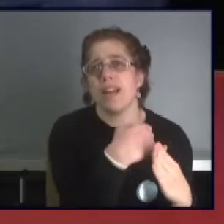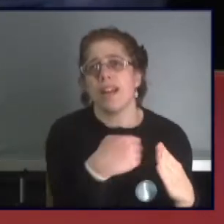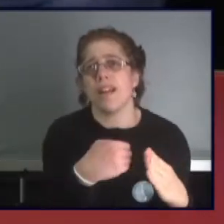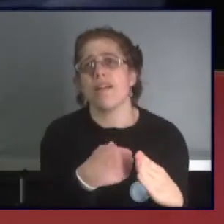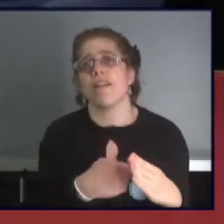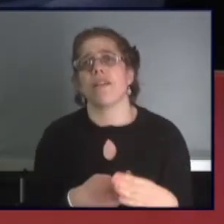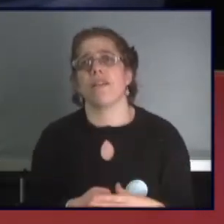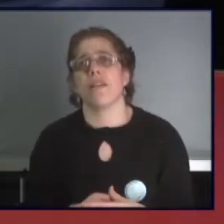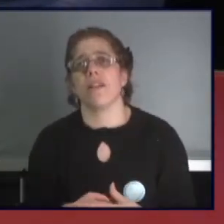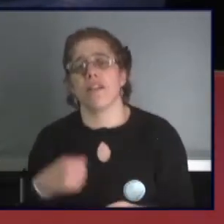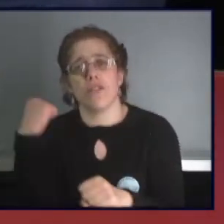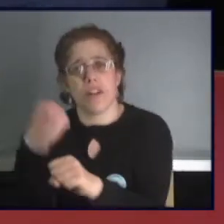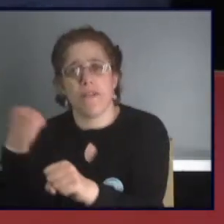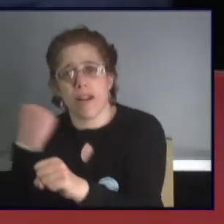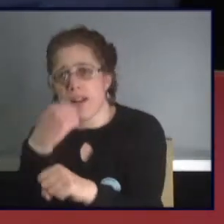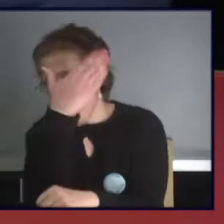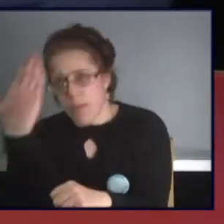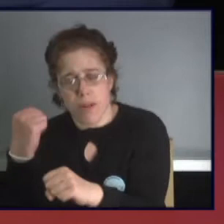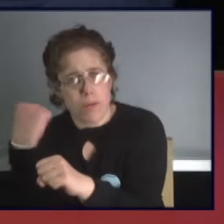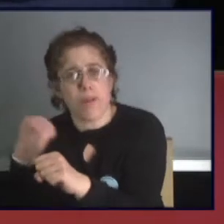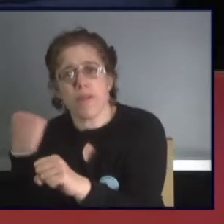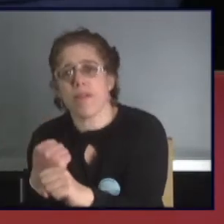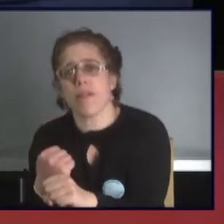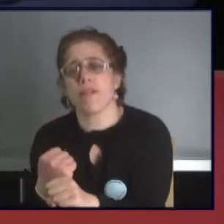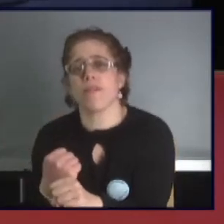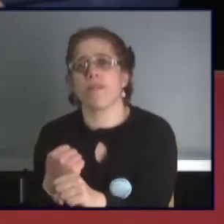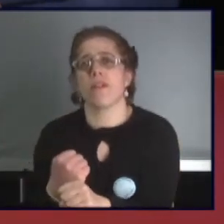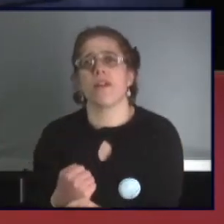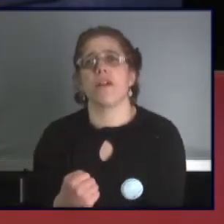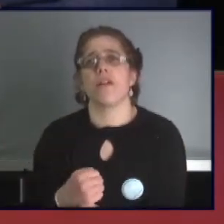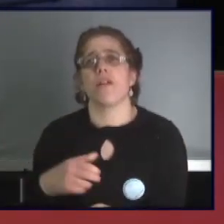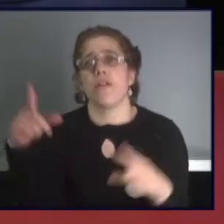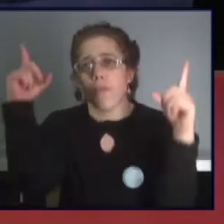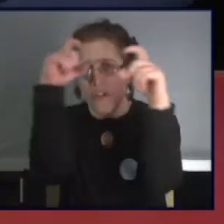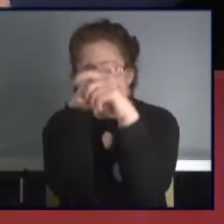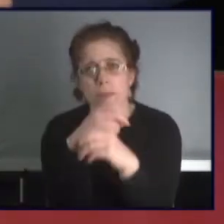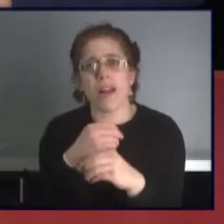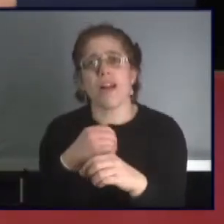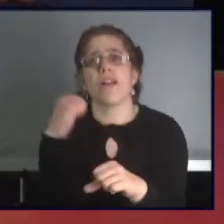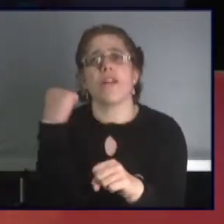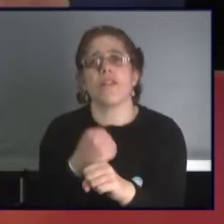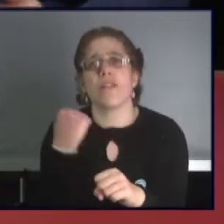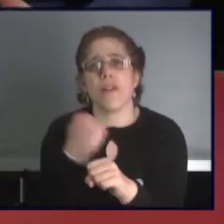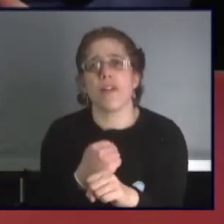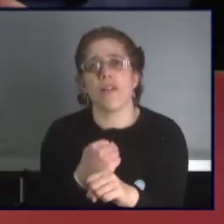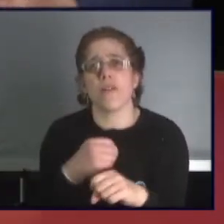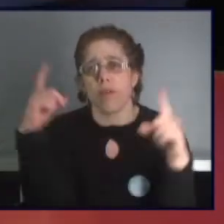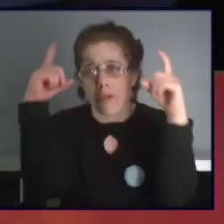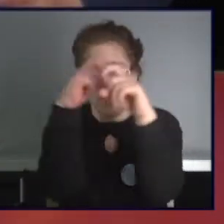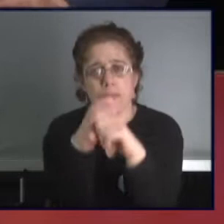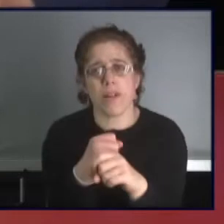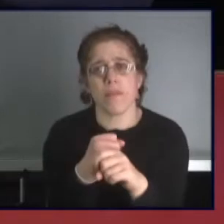de los más de los trabajadores es decir los problemas que tenemos los trabajadores desde ya sea